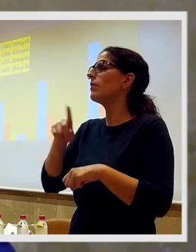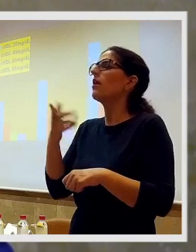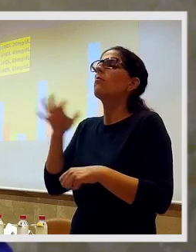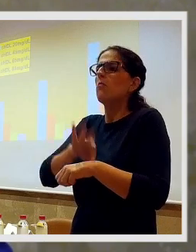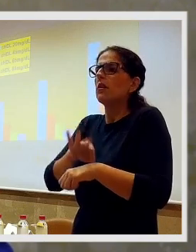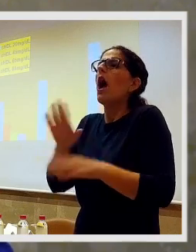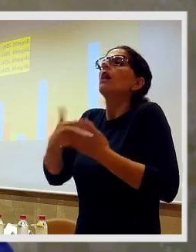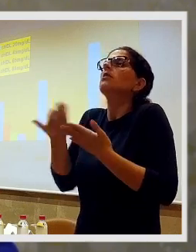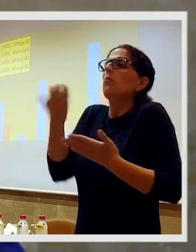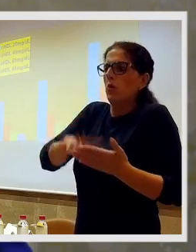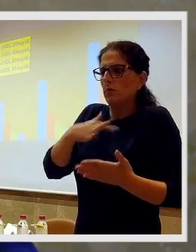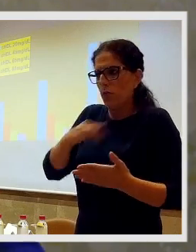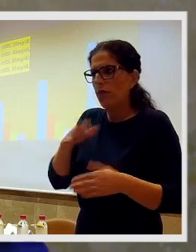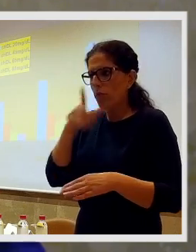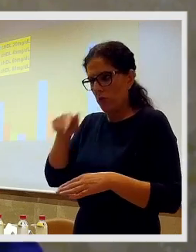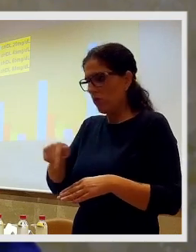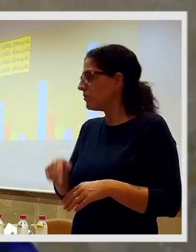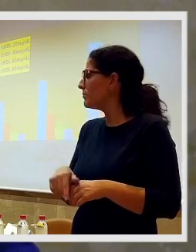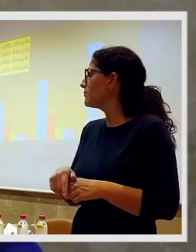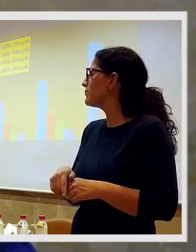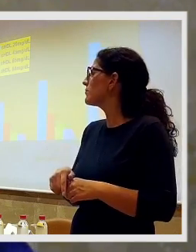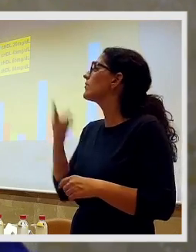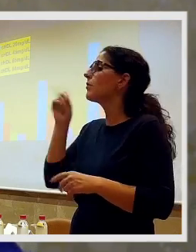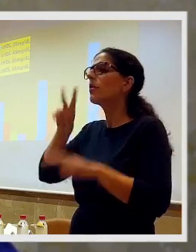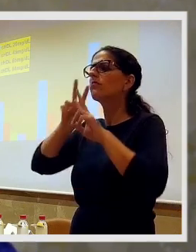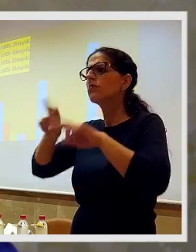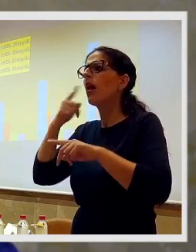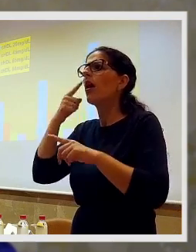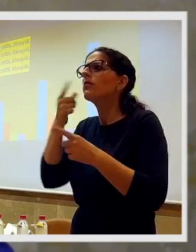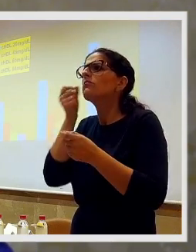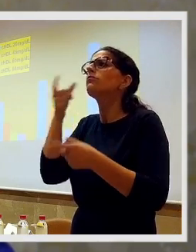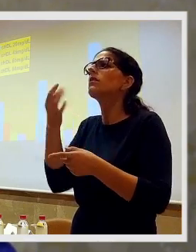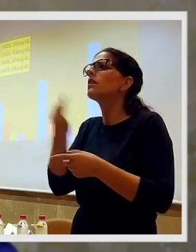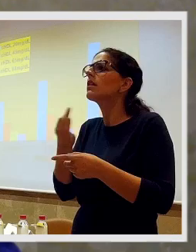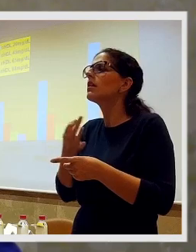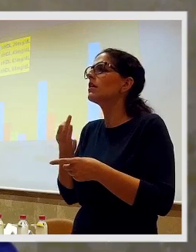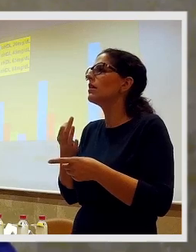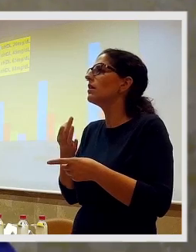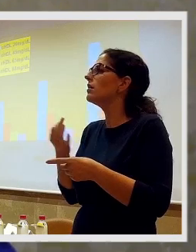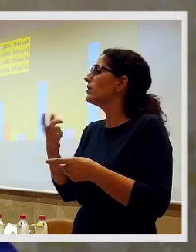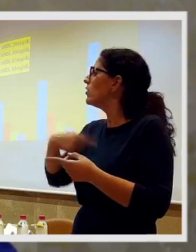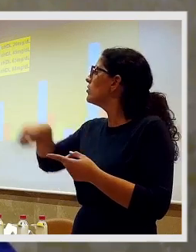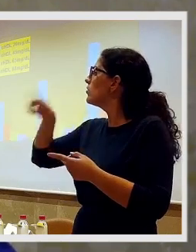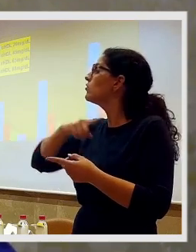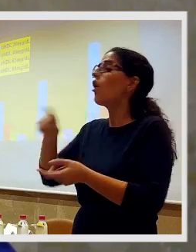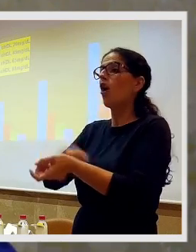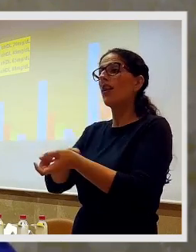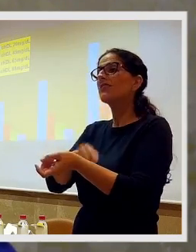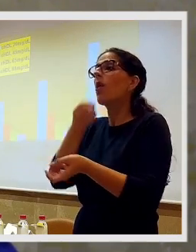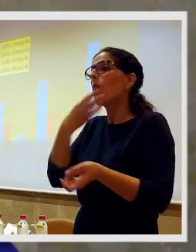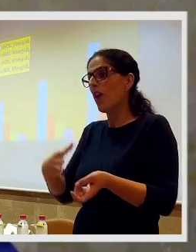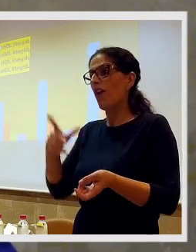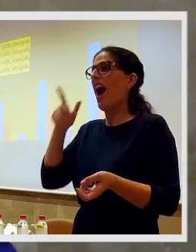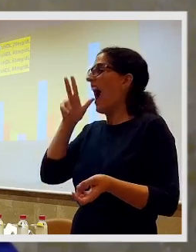de él. Y lo que es más interesante en estos estudios también se ha visto que cuando nosotros tenemos el colesterol bueno